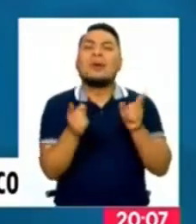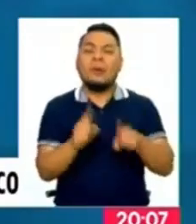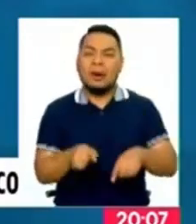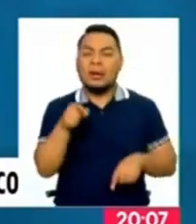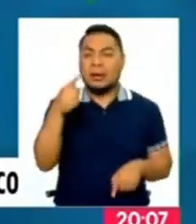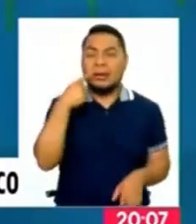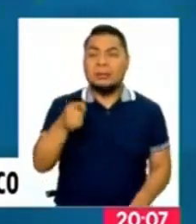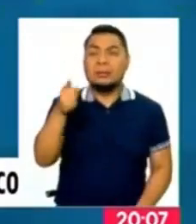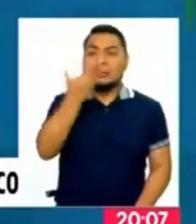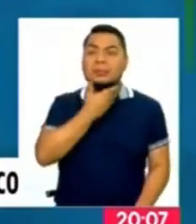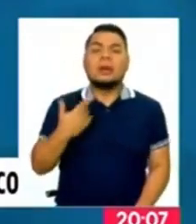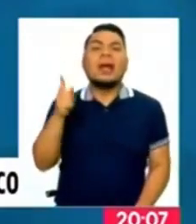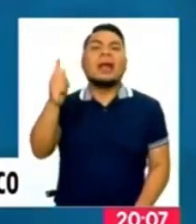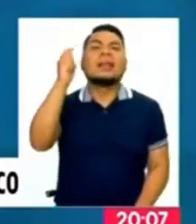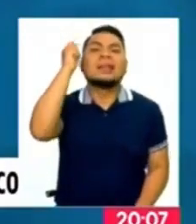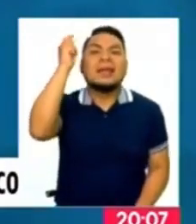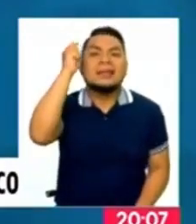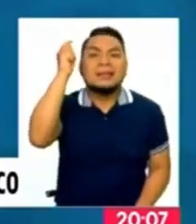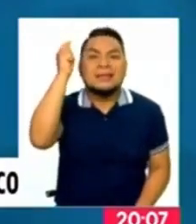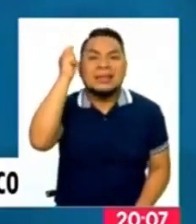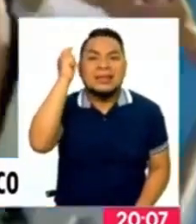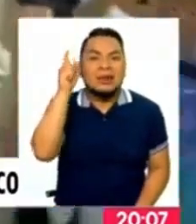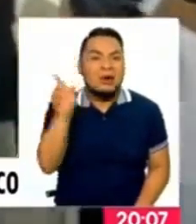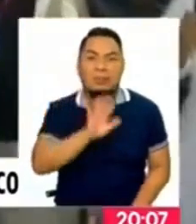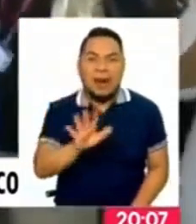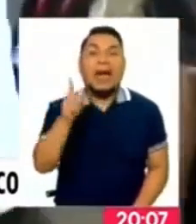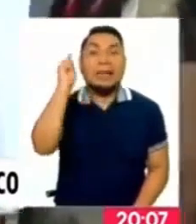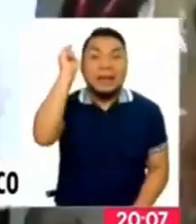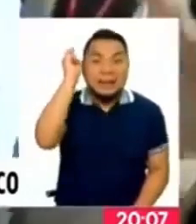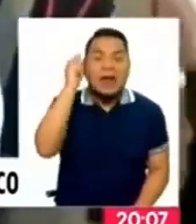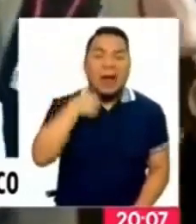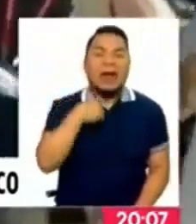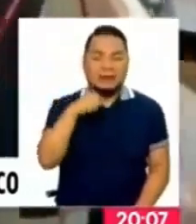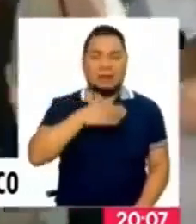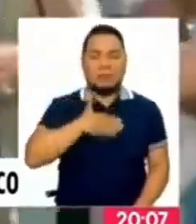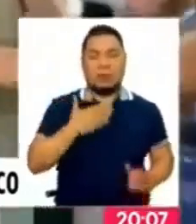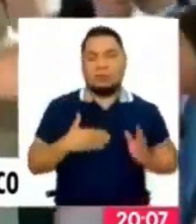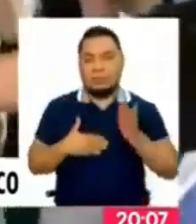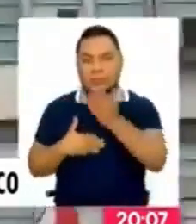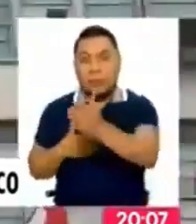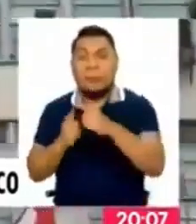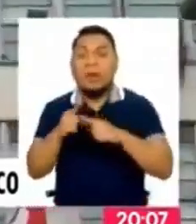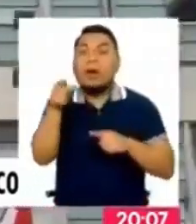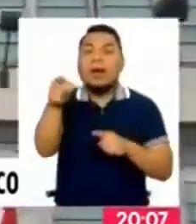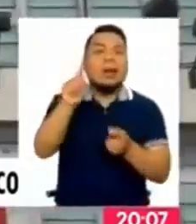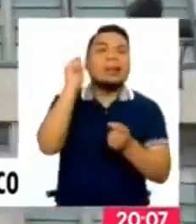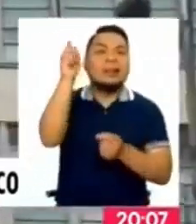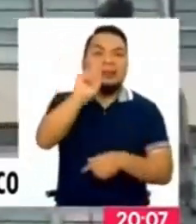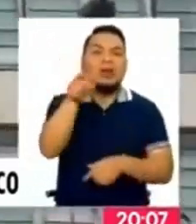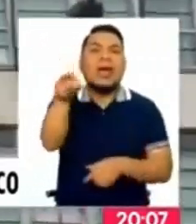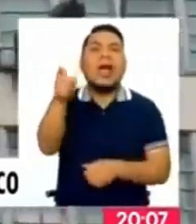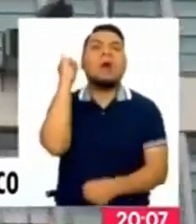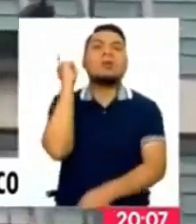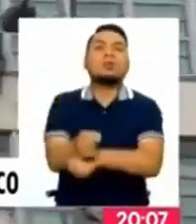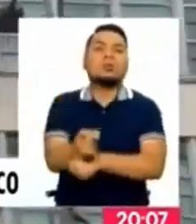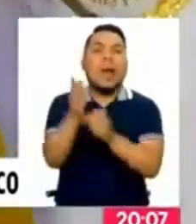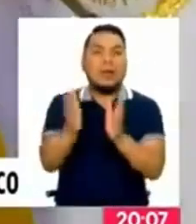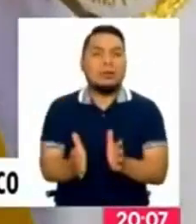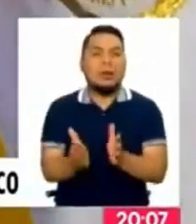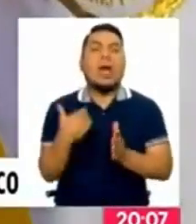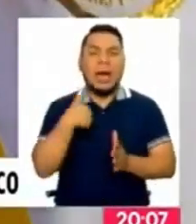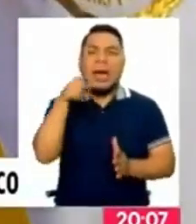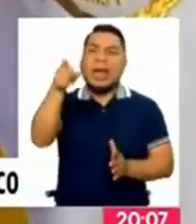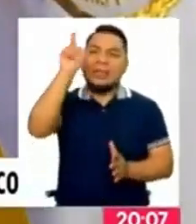policiales de este diario whitman ríos era en 2011 el jefe del frente policial huallaga región san martín y como tal